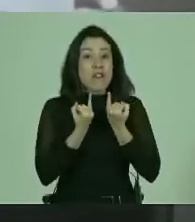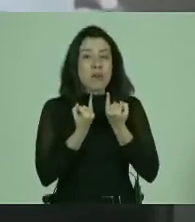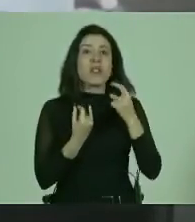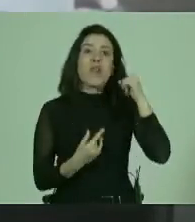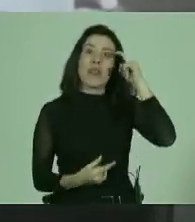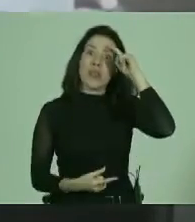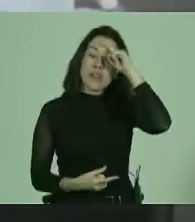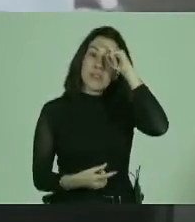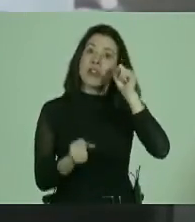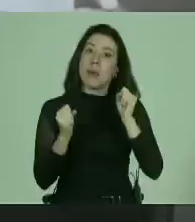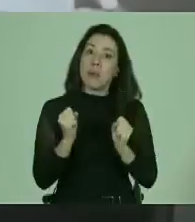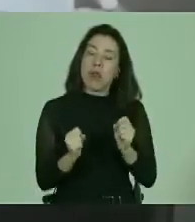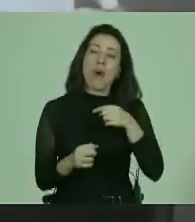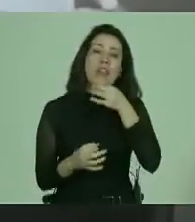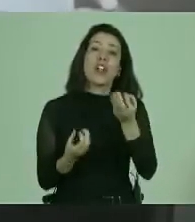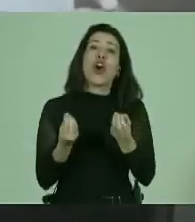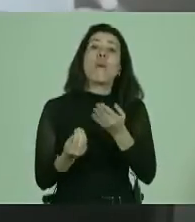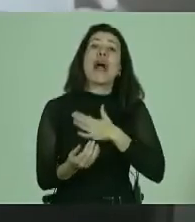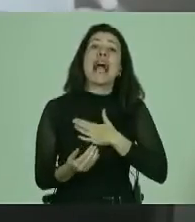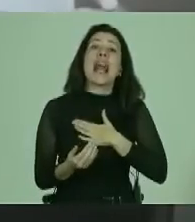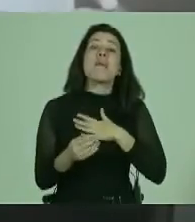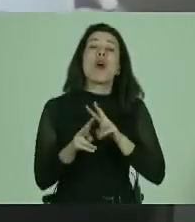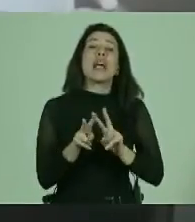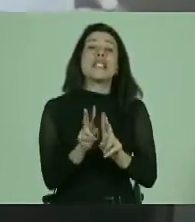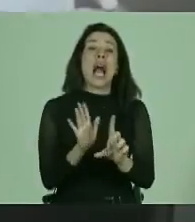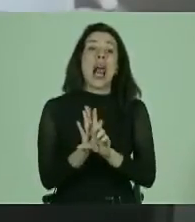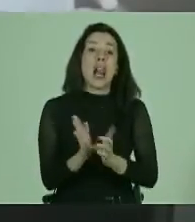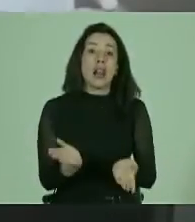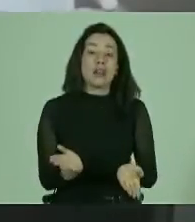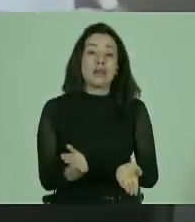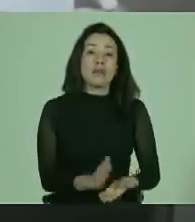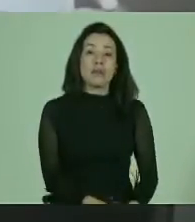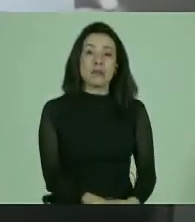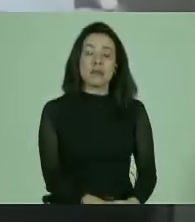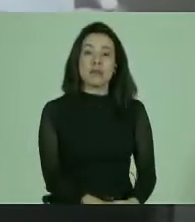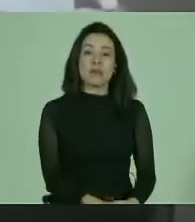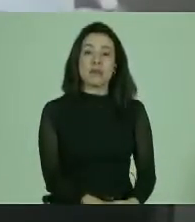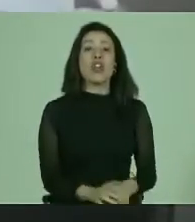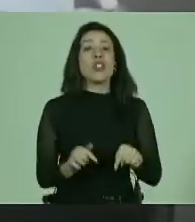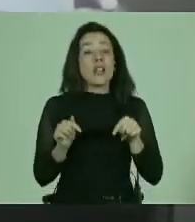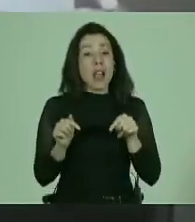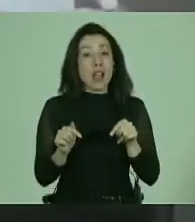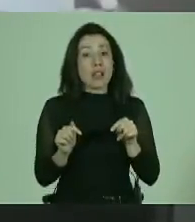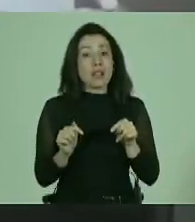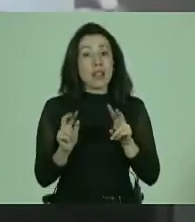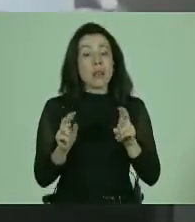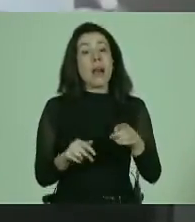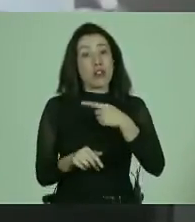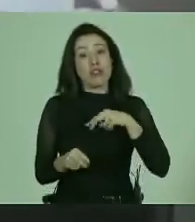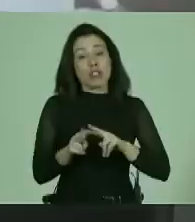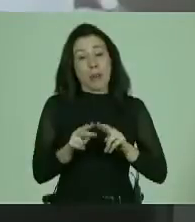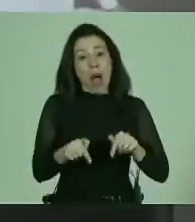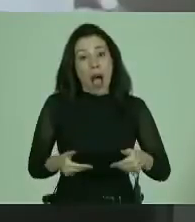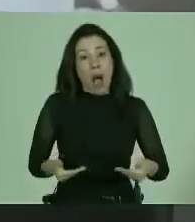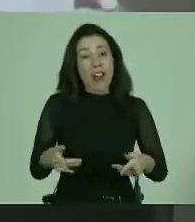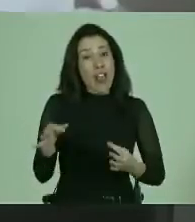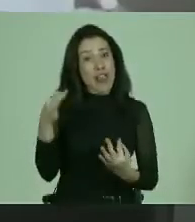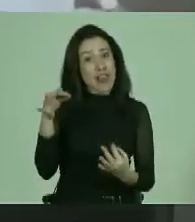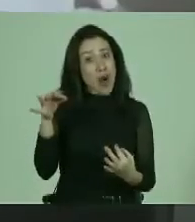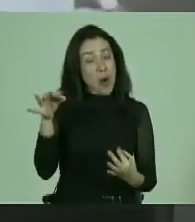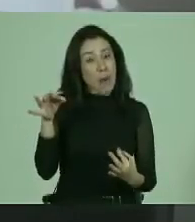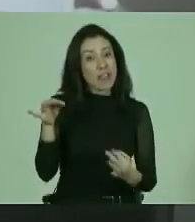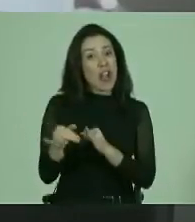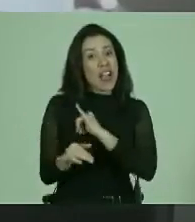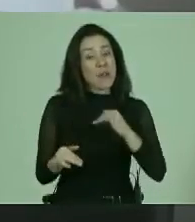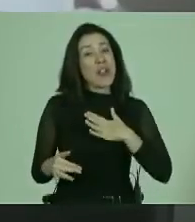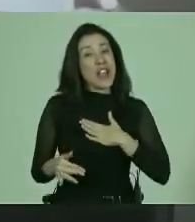difícilmente podremos decir cómo queremos que sean regulados y en eso son lo que es lo que estamos siendo esos son los documentos en los que